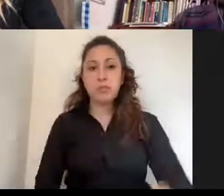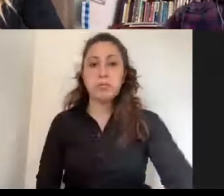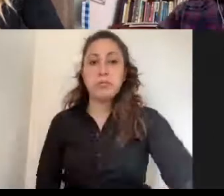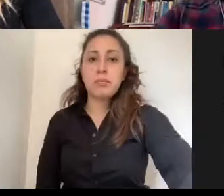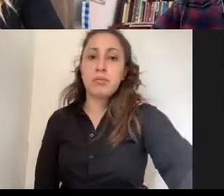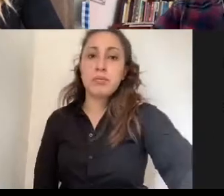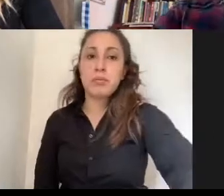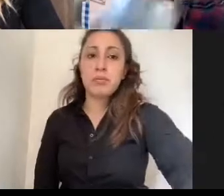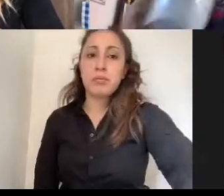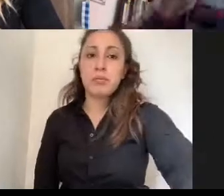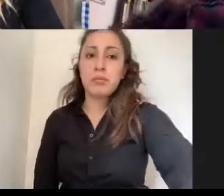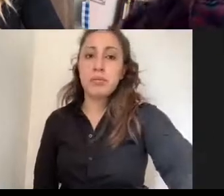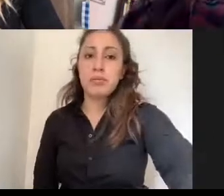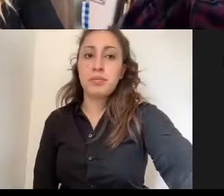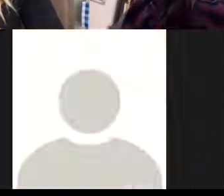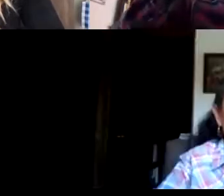Bien, sí